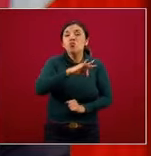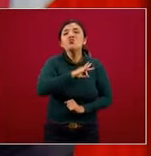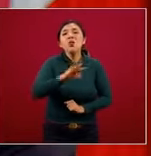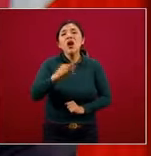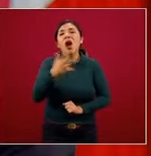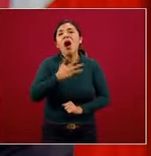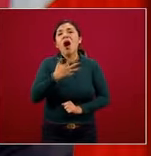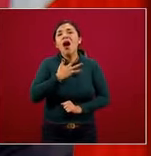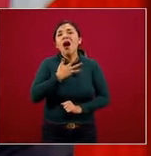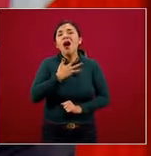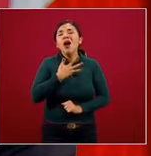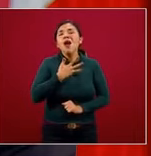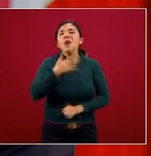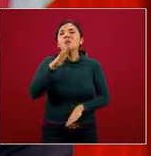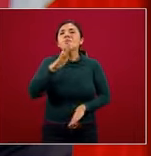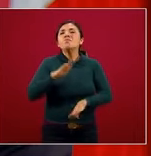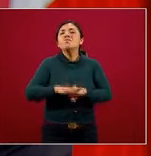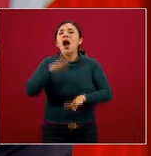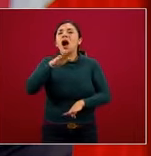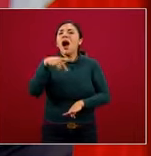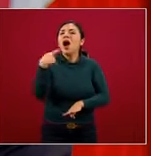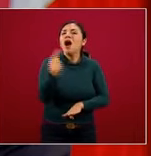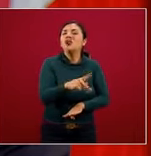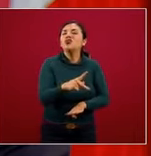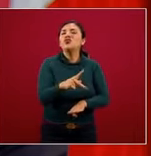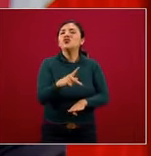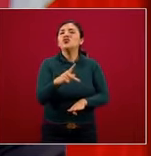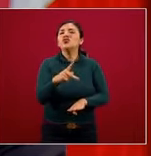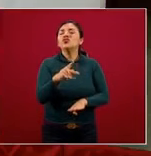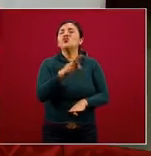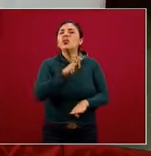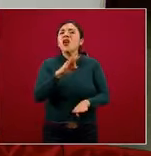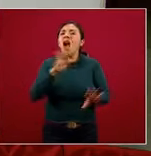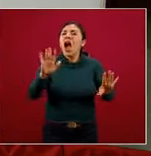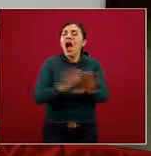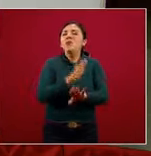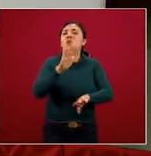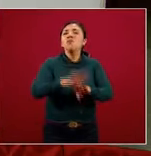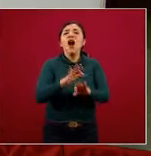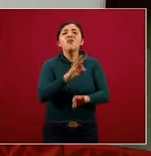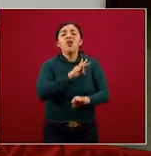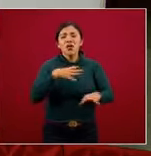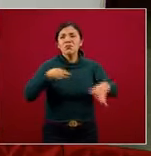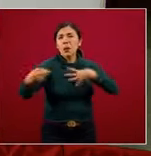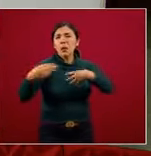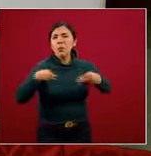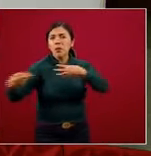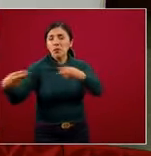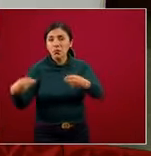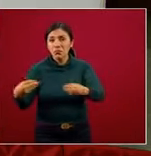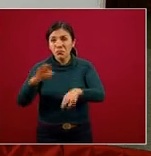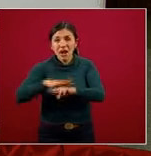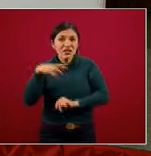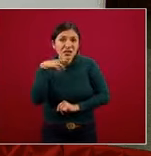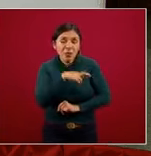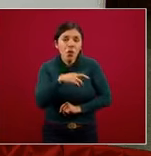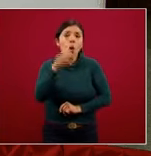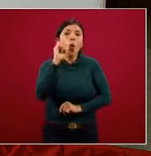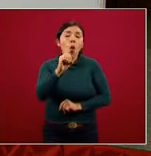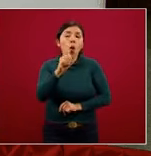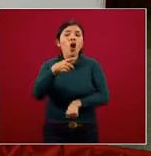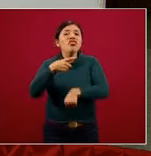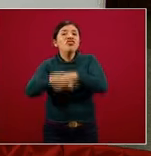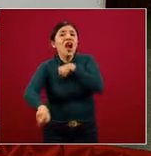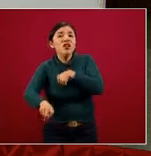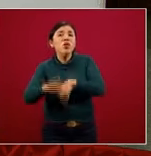pudiera haber una mayor capacidad de transmitirse o bien una mayor capacidad de dañar,